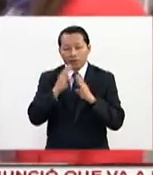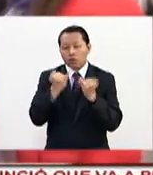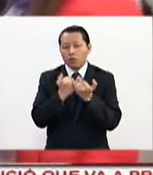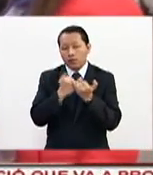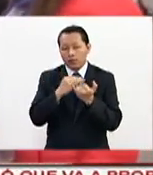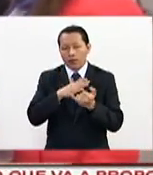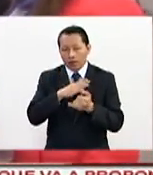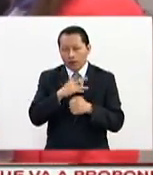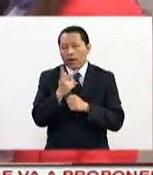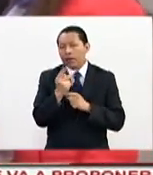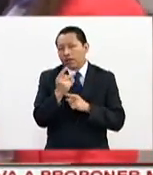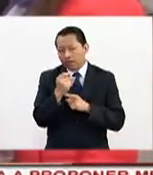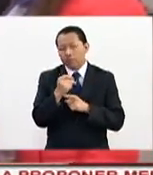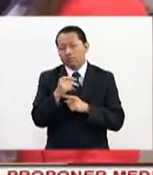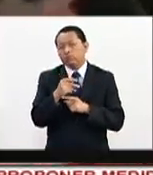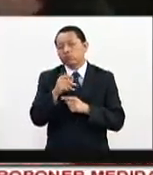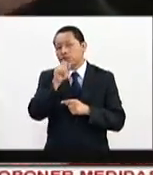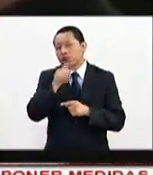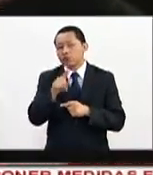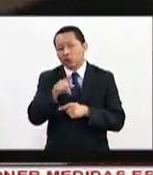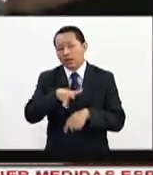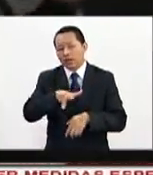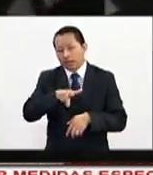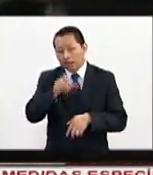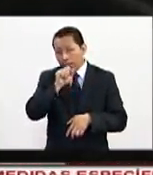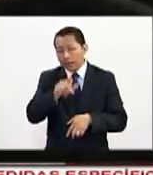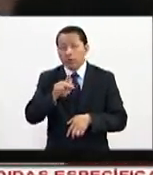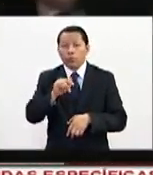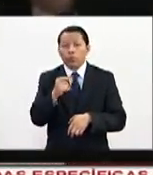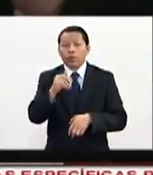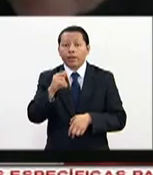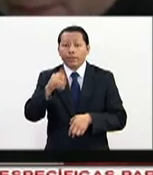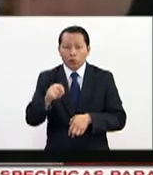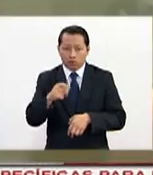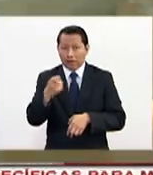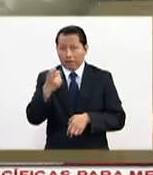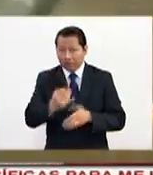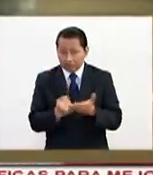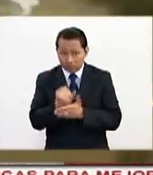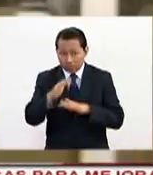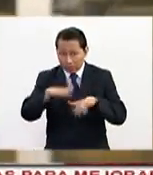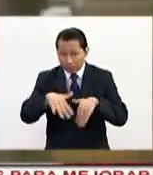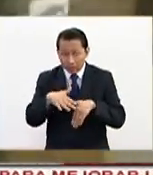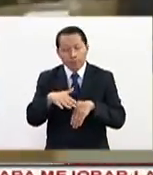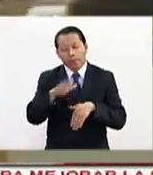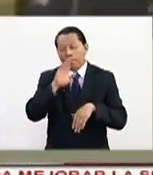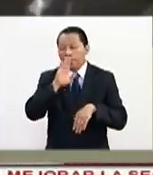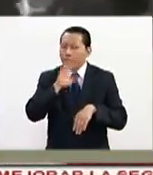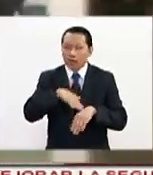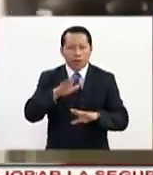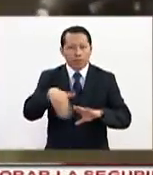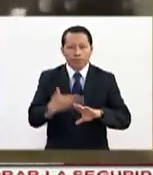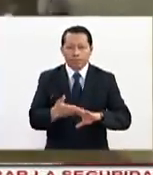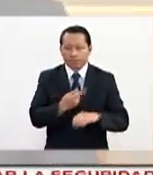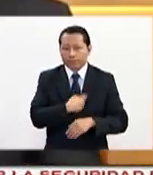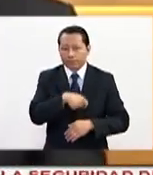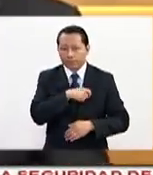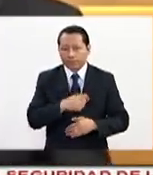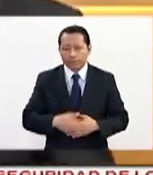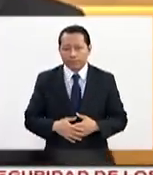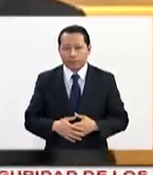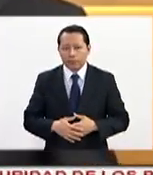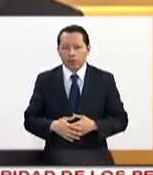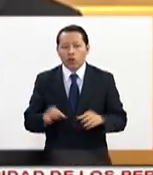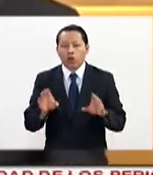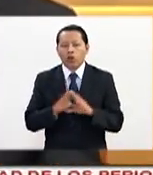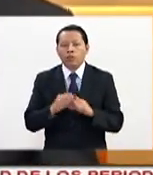televisión pública catalana, Puigdemont aseguró que esta decisión de la Asamblea Nacional afecta la democracia española.